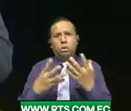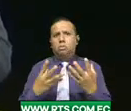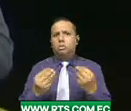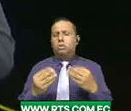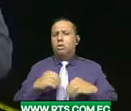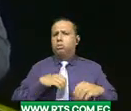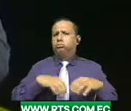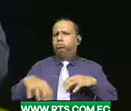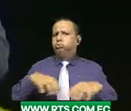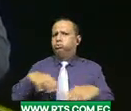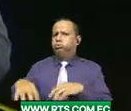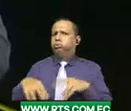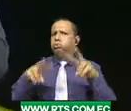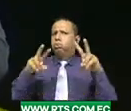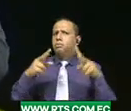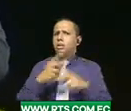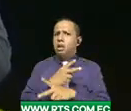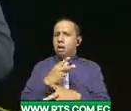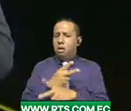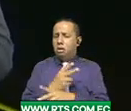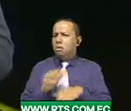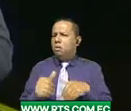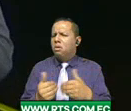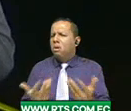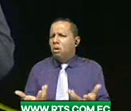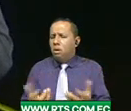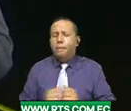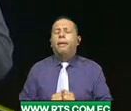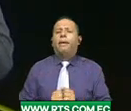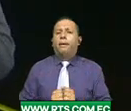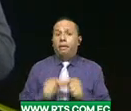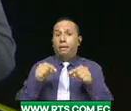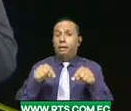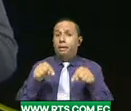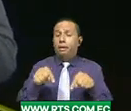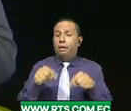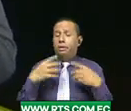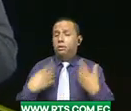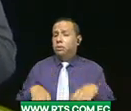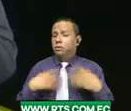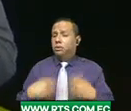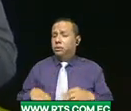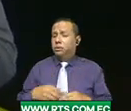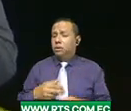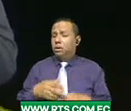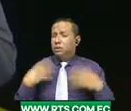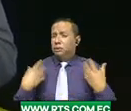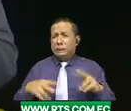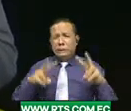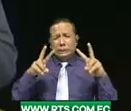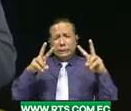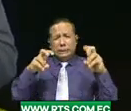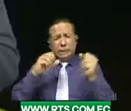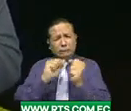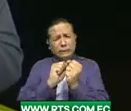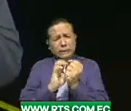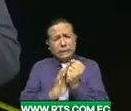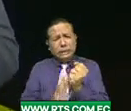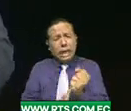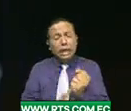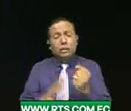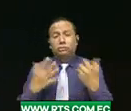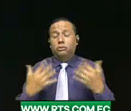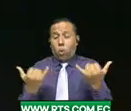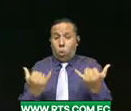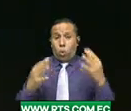tema delincuencia, debido a que este es uno de los hechos sangrientos que se ha dado justamente durante horas